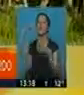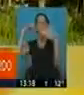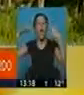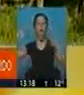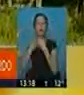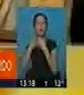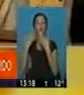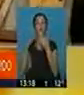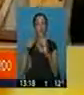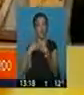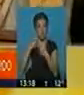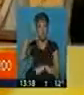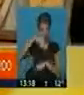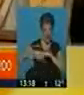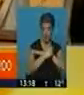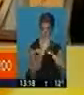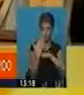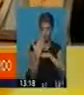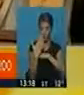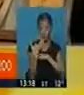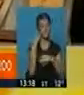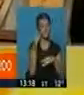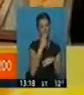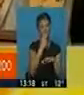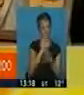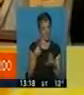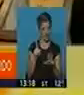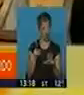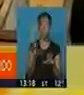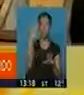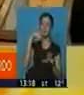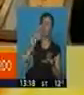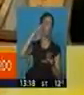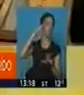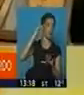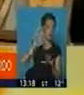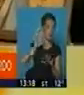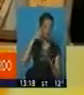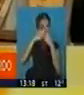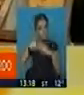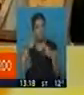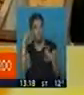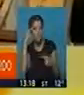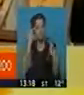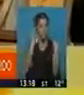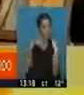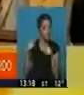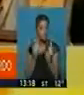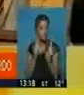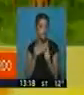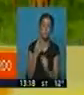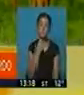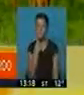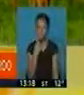comercio. Acá en la región habían dejado de encantar como en los años 90, empezaban a cuestionarse y hubo muchas dudas, hubo muchas